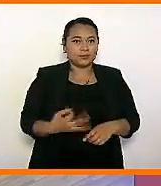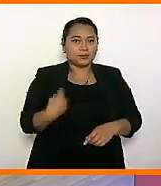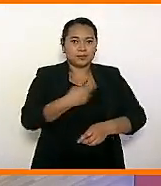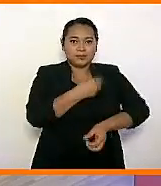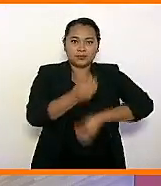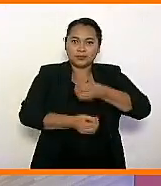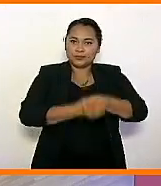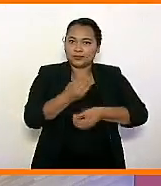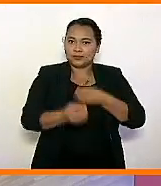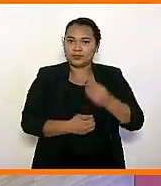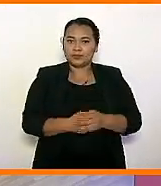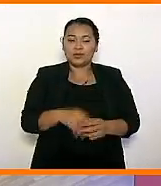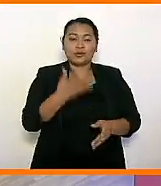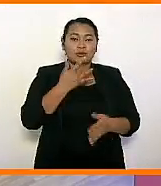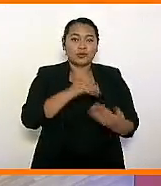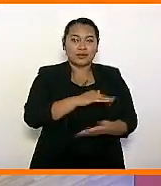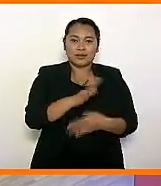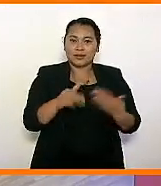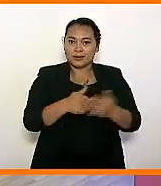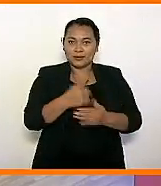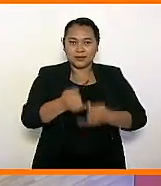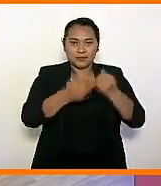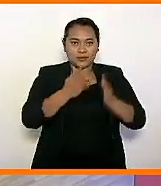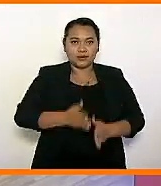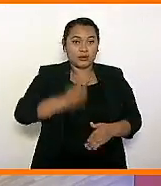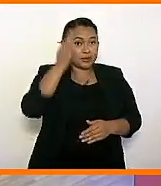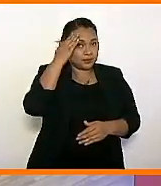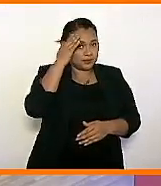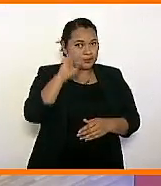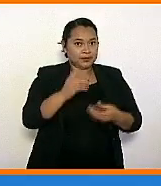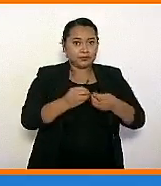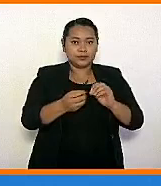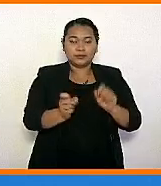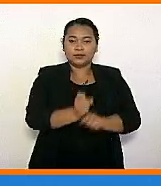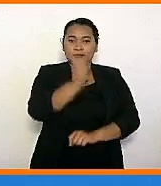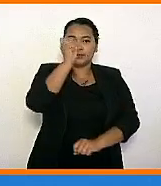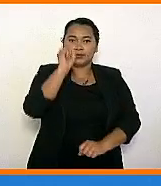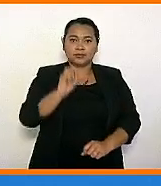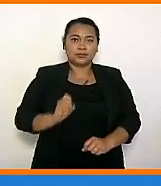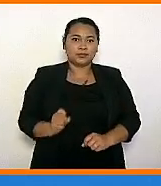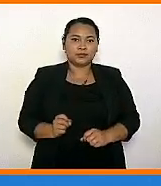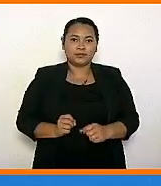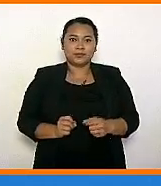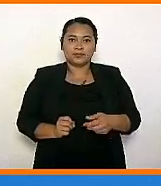mucha suerte a todos nuestros jugadores. Conoceremos el primer número ganador y este es